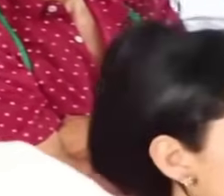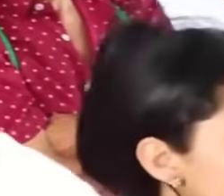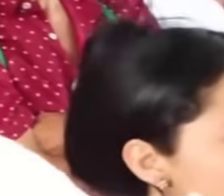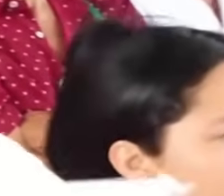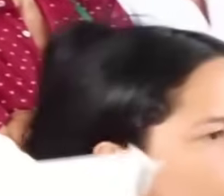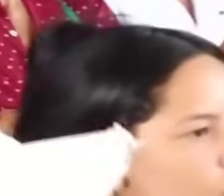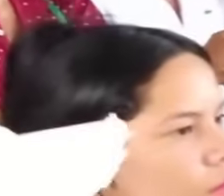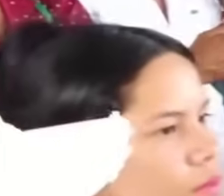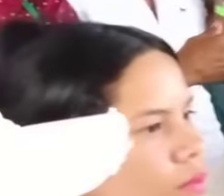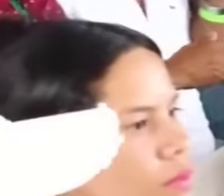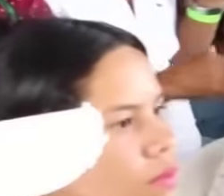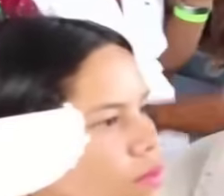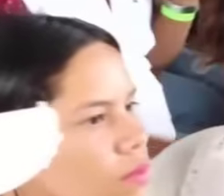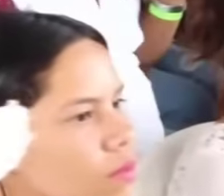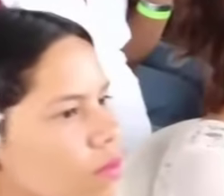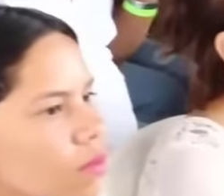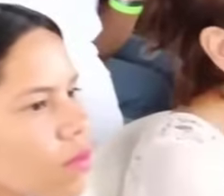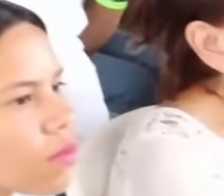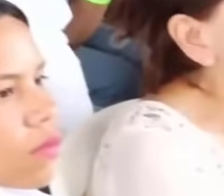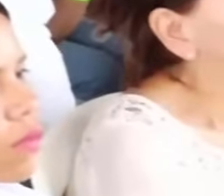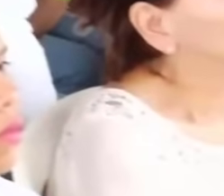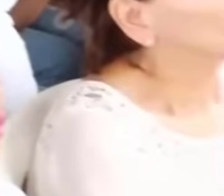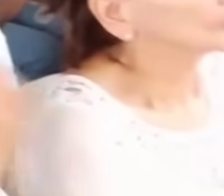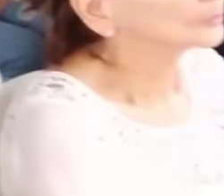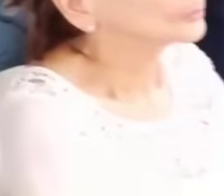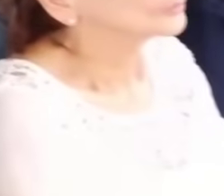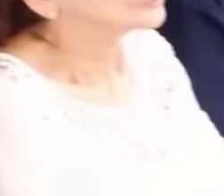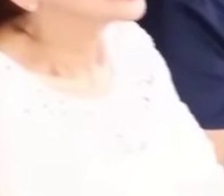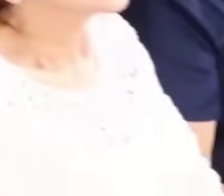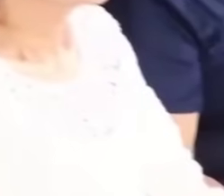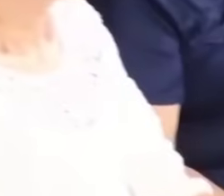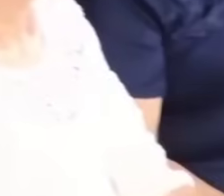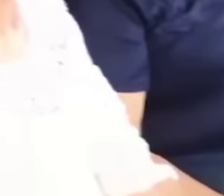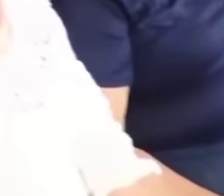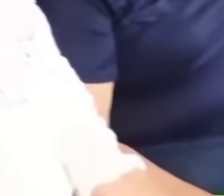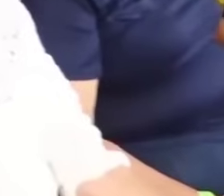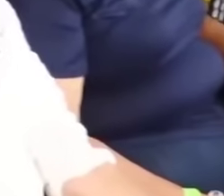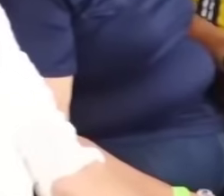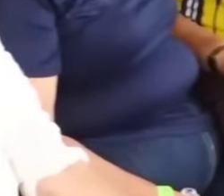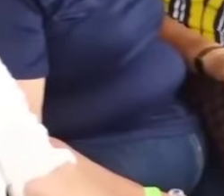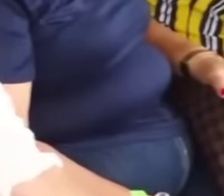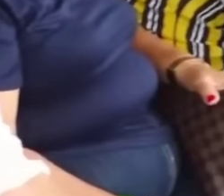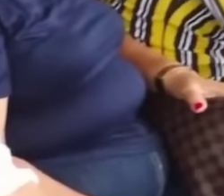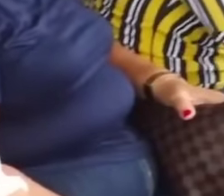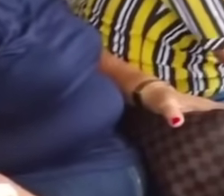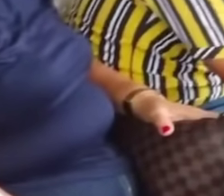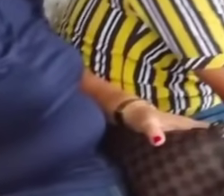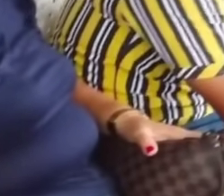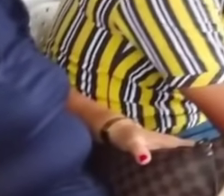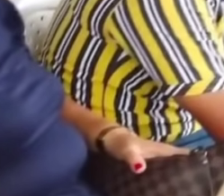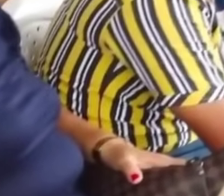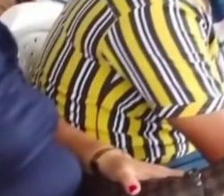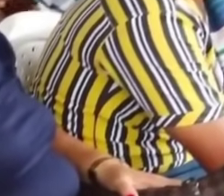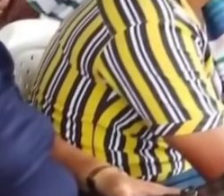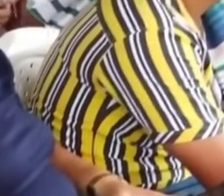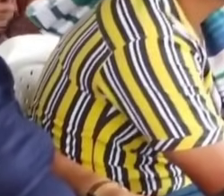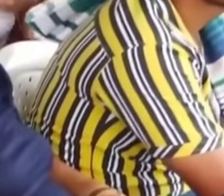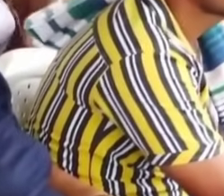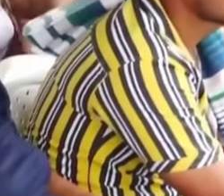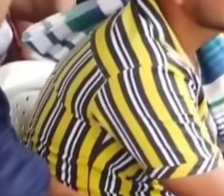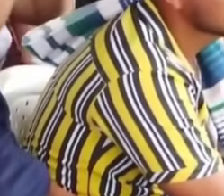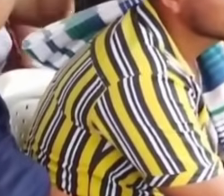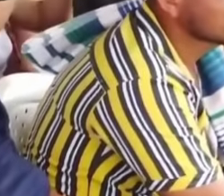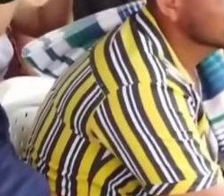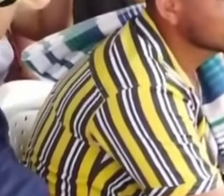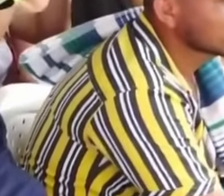sueños se cumplen, y a buena hora, doctor Gustavo Petro, llegó usted